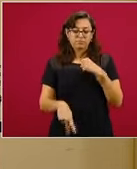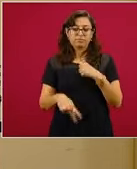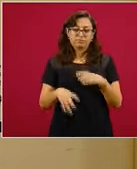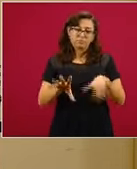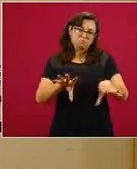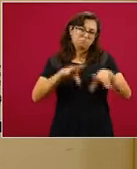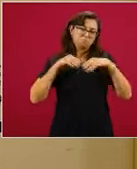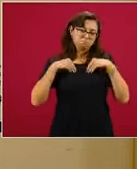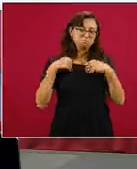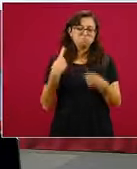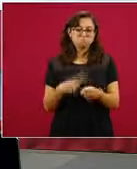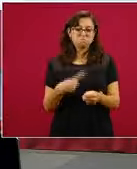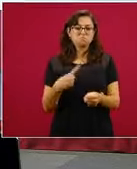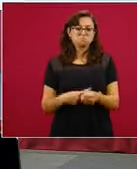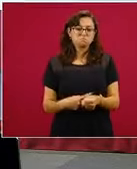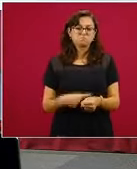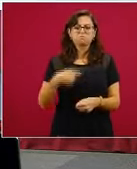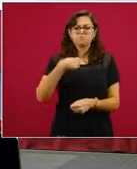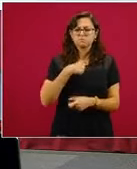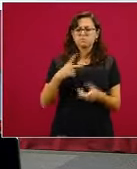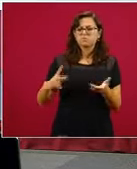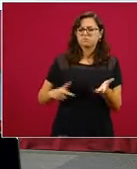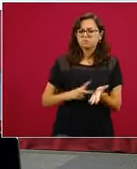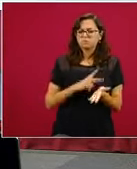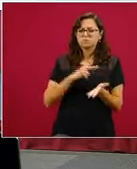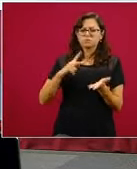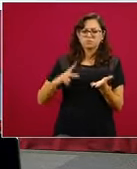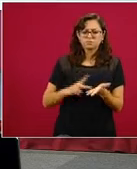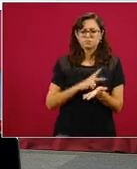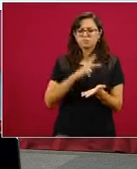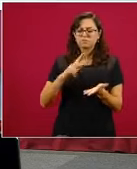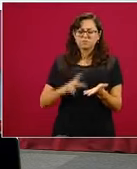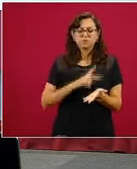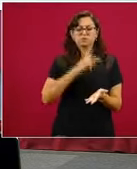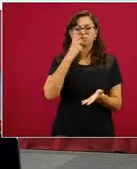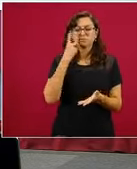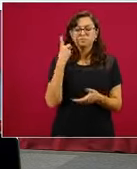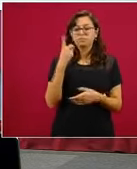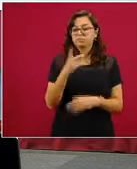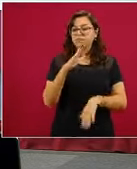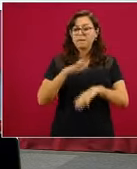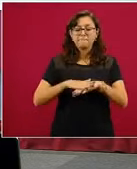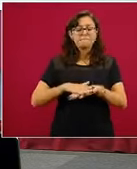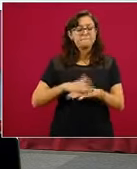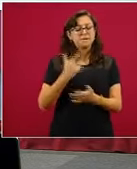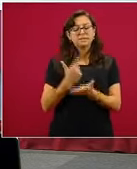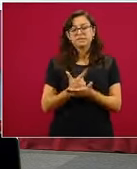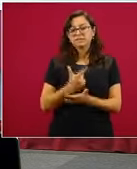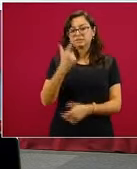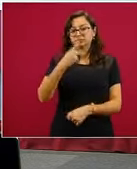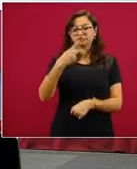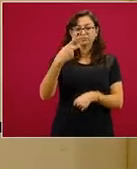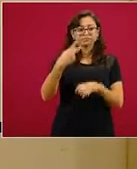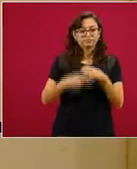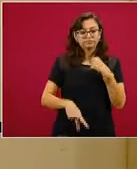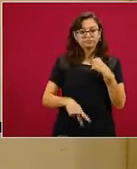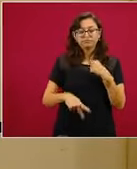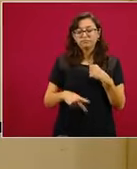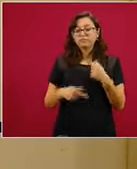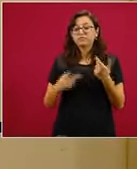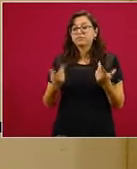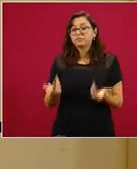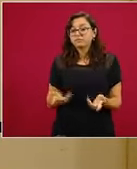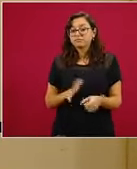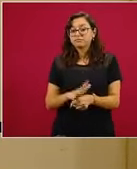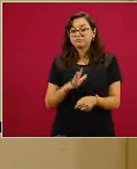enfermarme. Y siempre lo he dicho yo en muchas ponencias, el factor de riesgo más grande que tenemos para enfermarnos de tuberculosis es respirar.